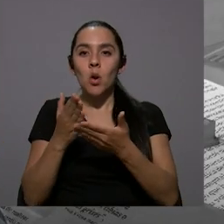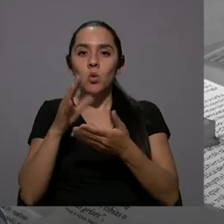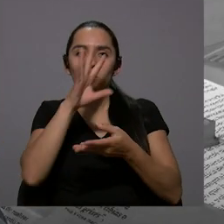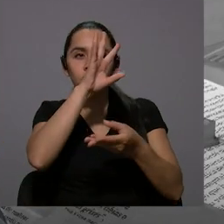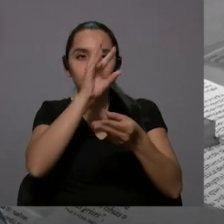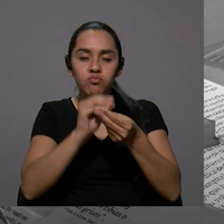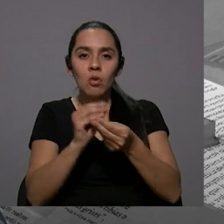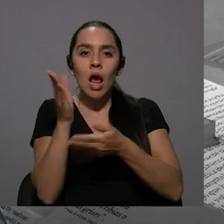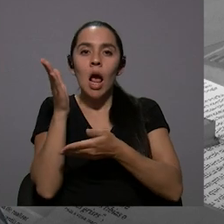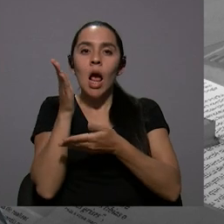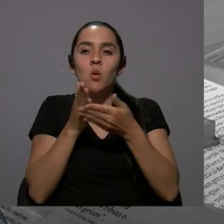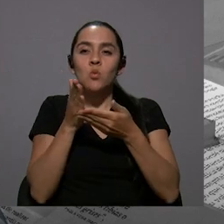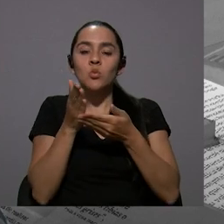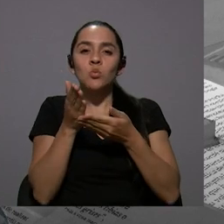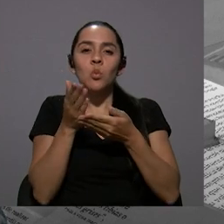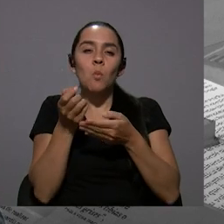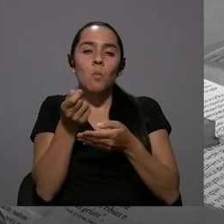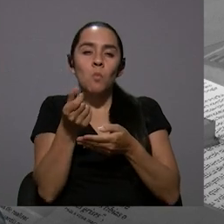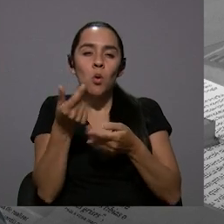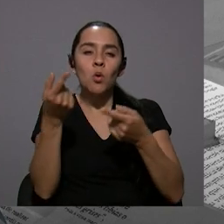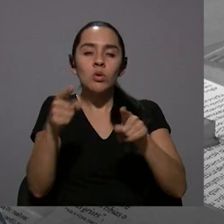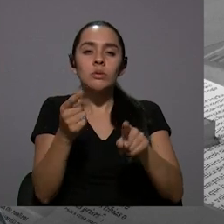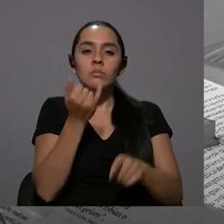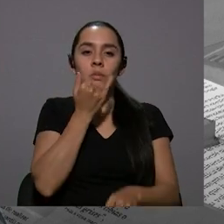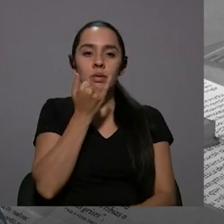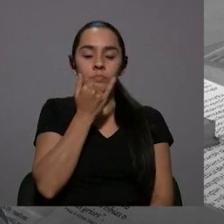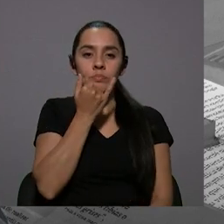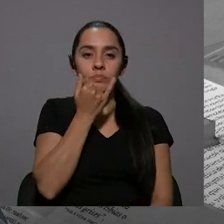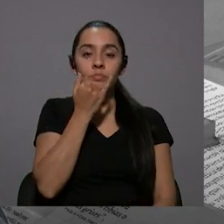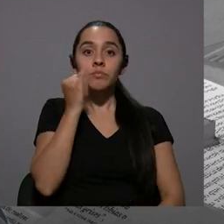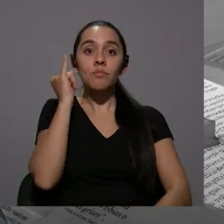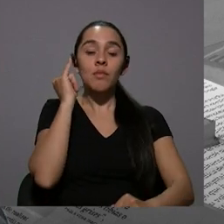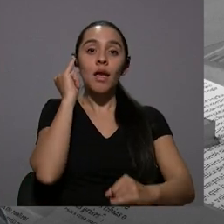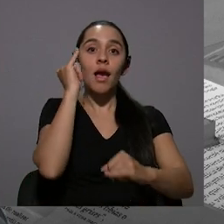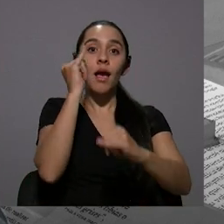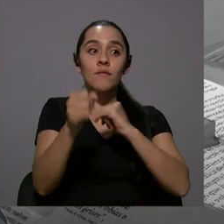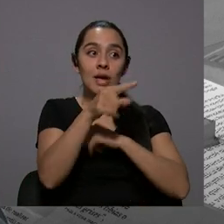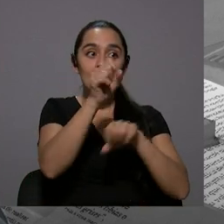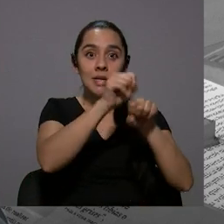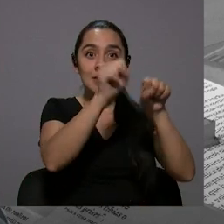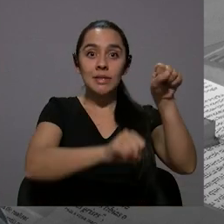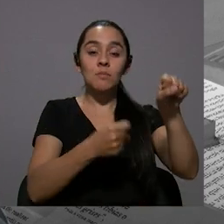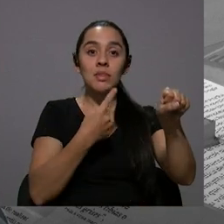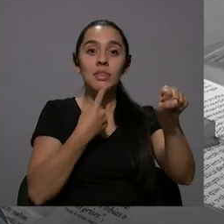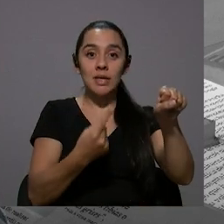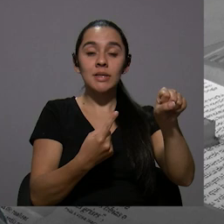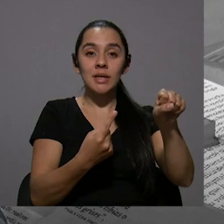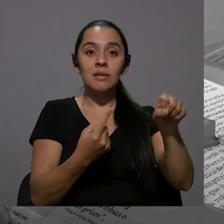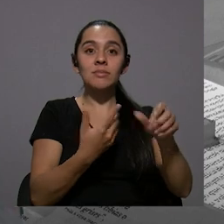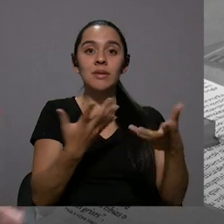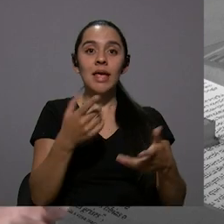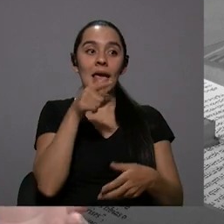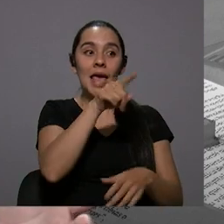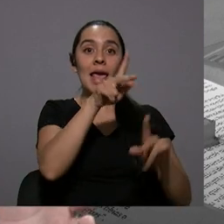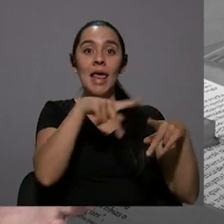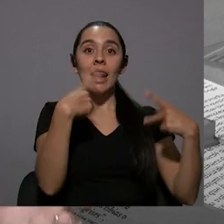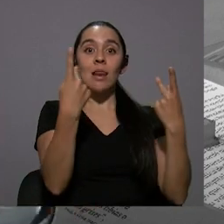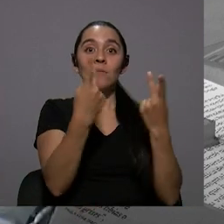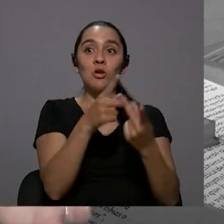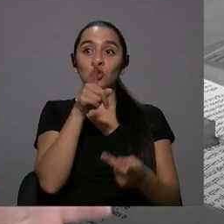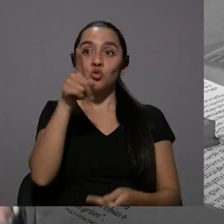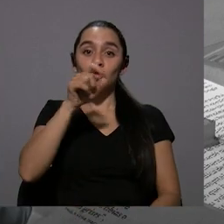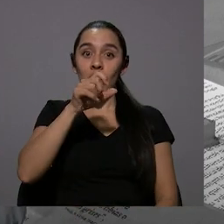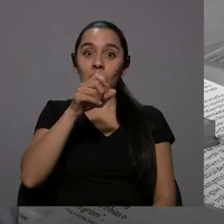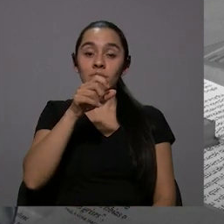algunas en en algunos casos en no pocos casos pasa es que al final le dice el sistema estas son